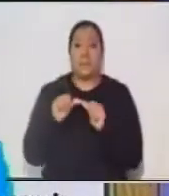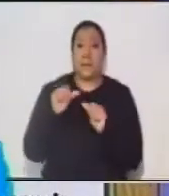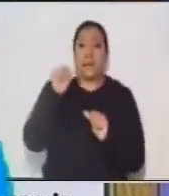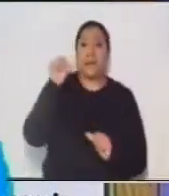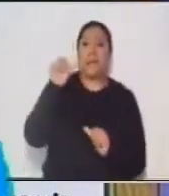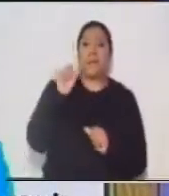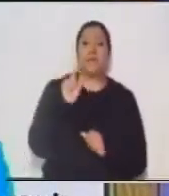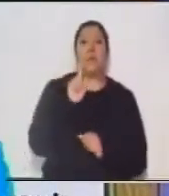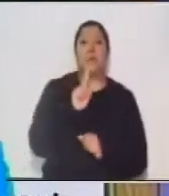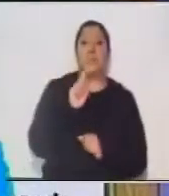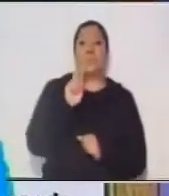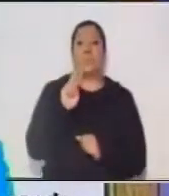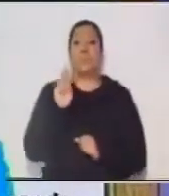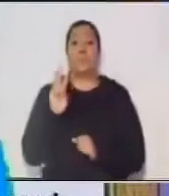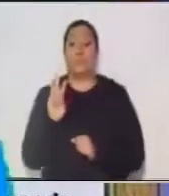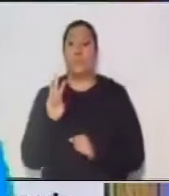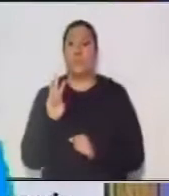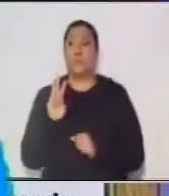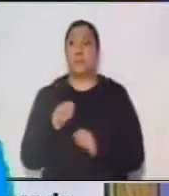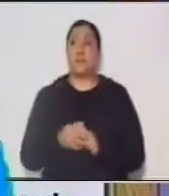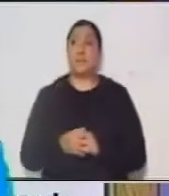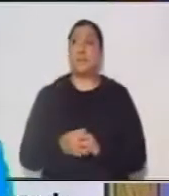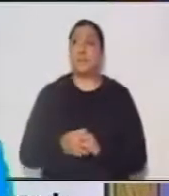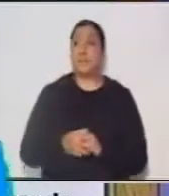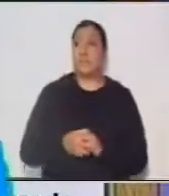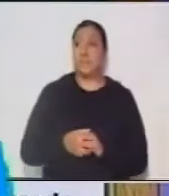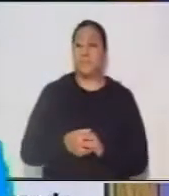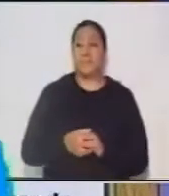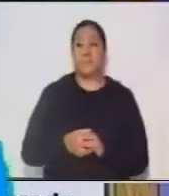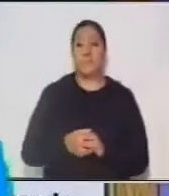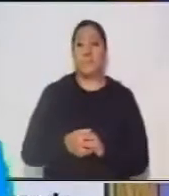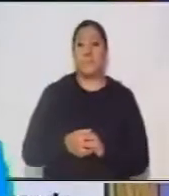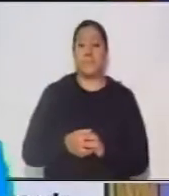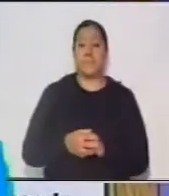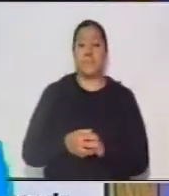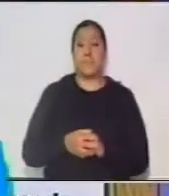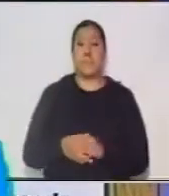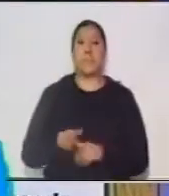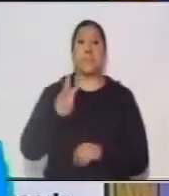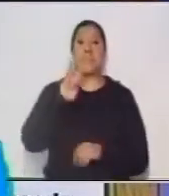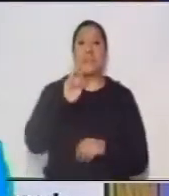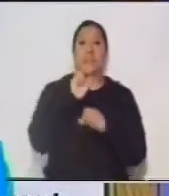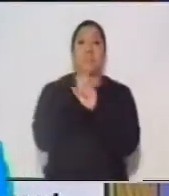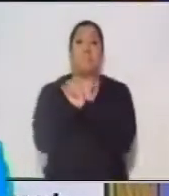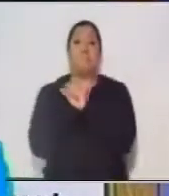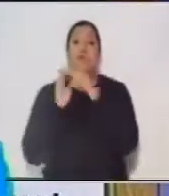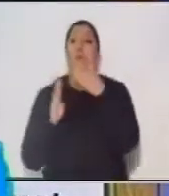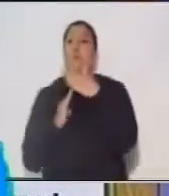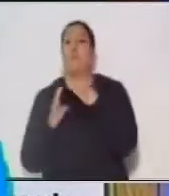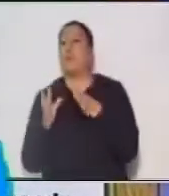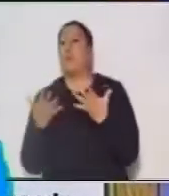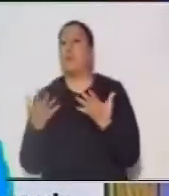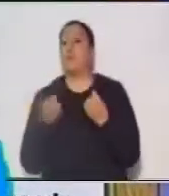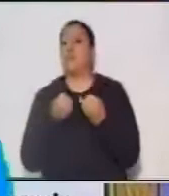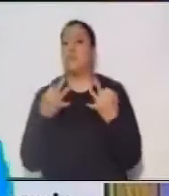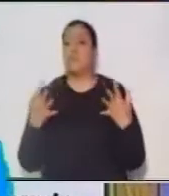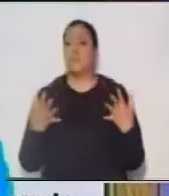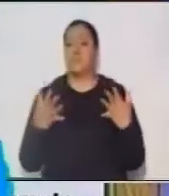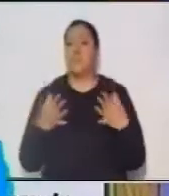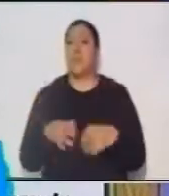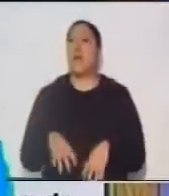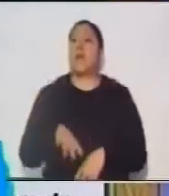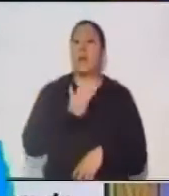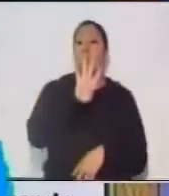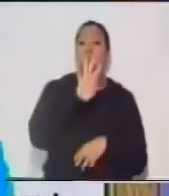1, 2, 3, ¿verdad? La altura son 3 y la voy a multiplicar por su base. La base son 4, 4